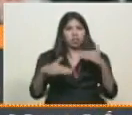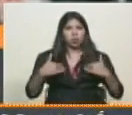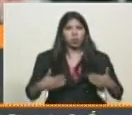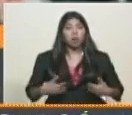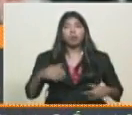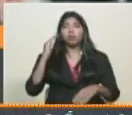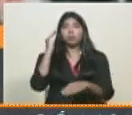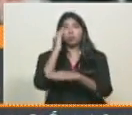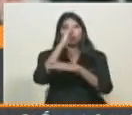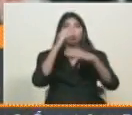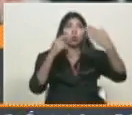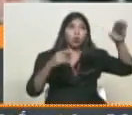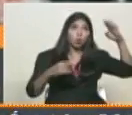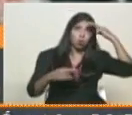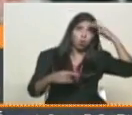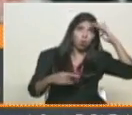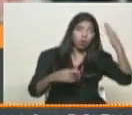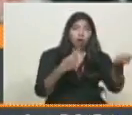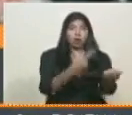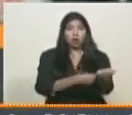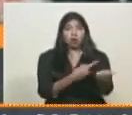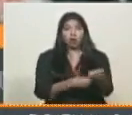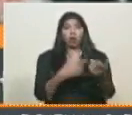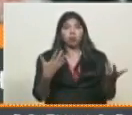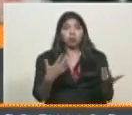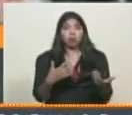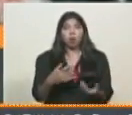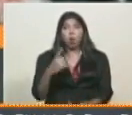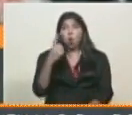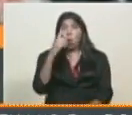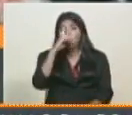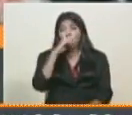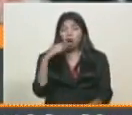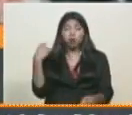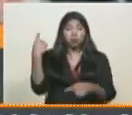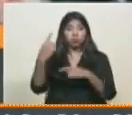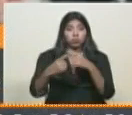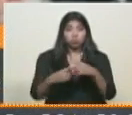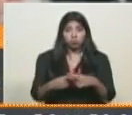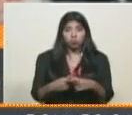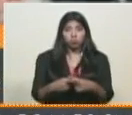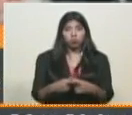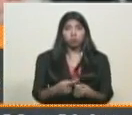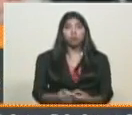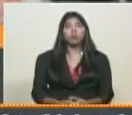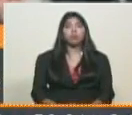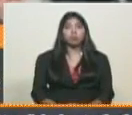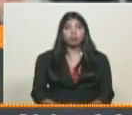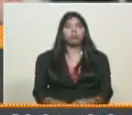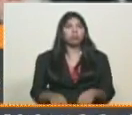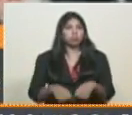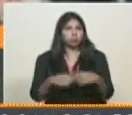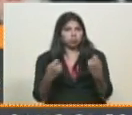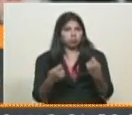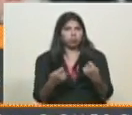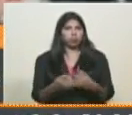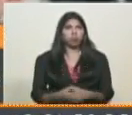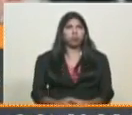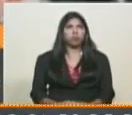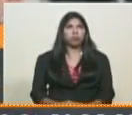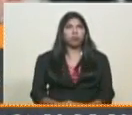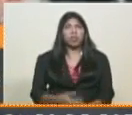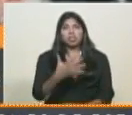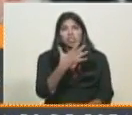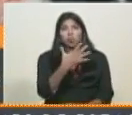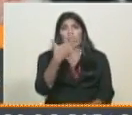bloqueo ilegal contra la hermana república de cuba extendido por un año más el pasado viernes ha violado los humanos del pueblo de martí durante más